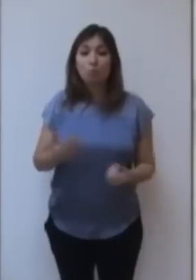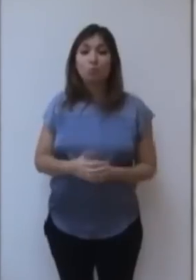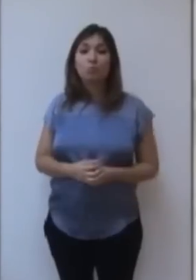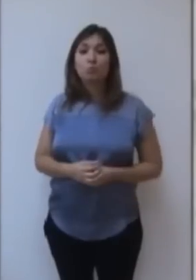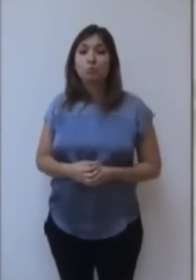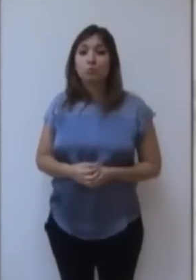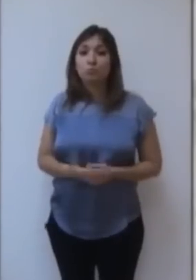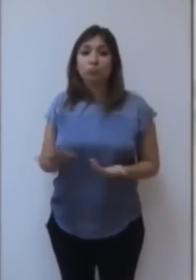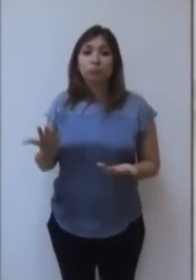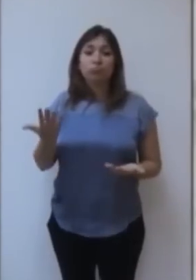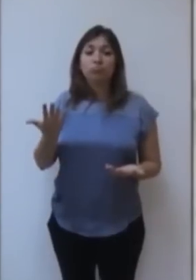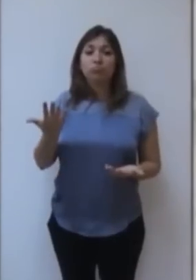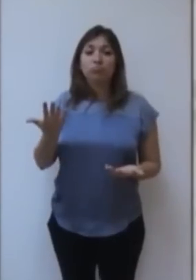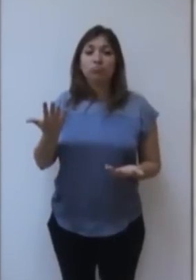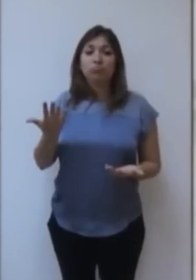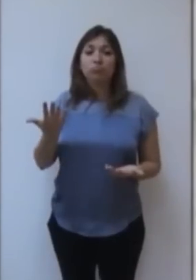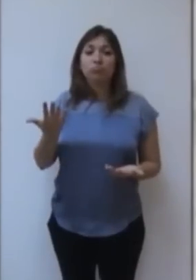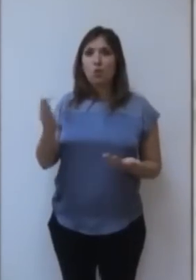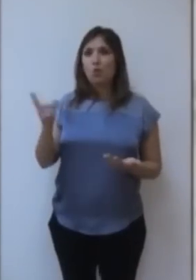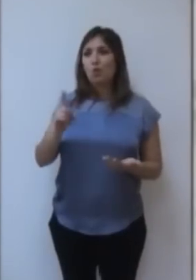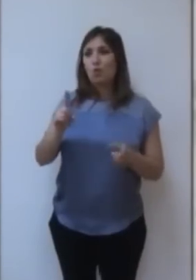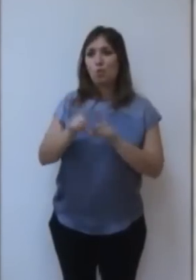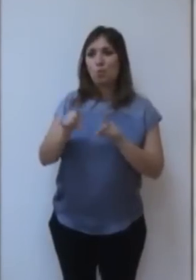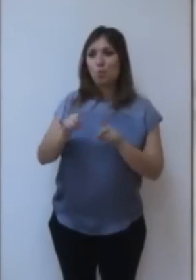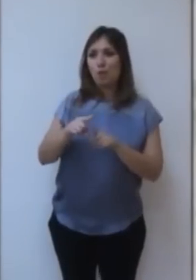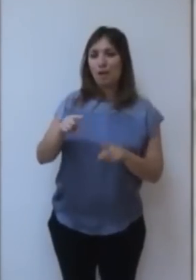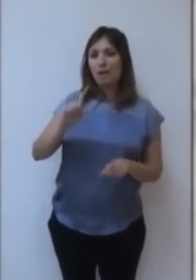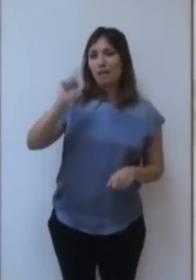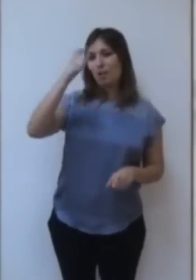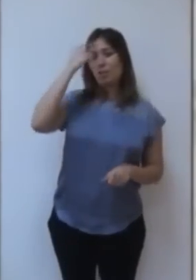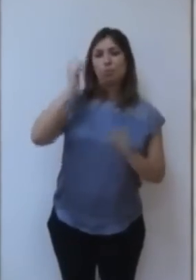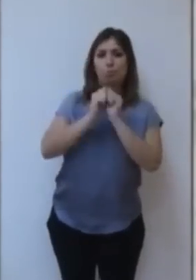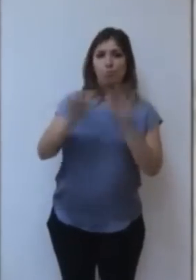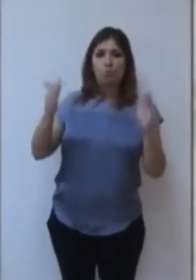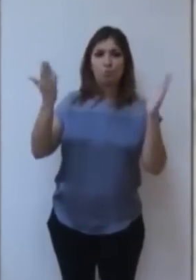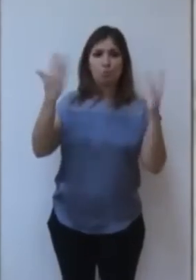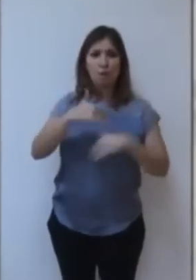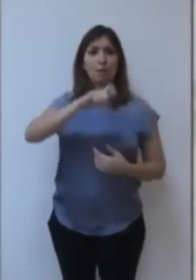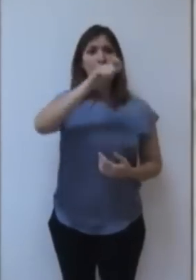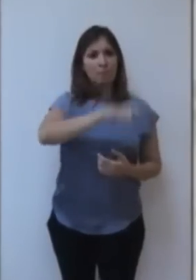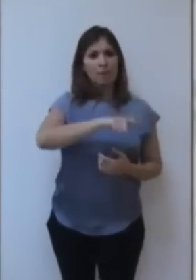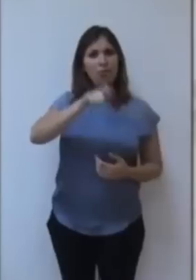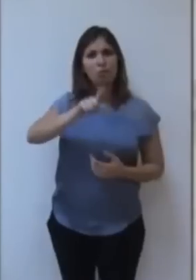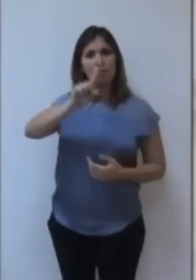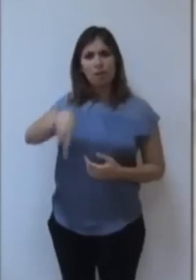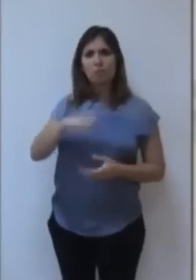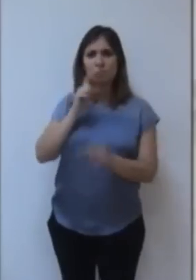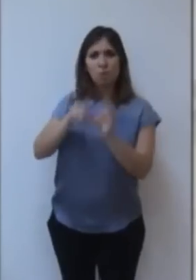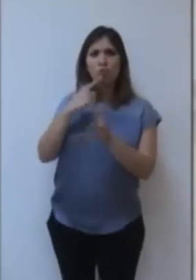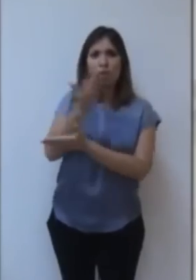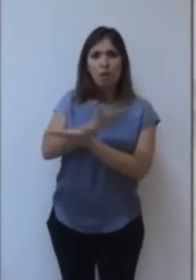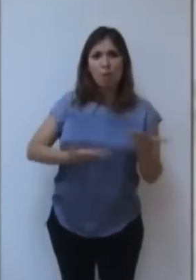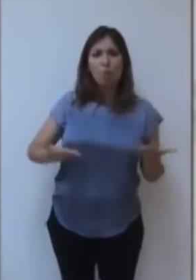no está absolutamente desparramada esa idea de que efectivamente son personas que aportan, que colaboran, que